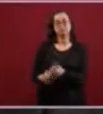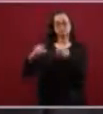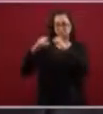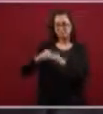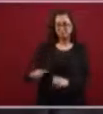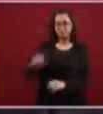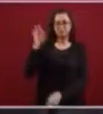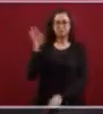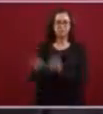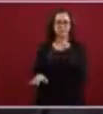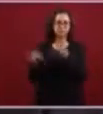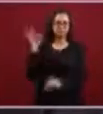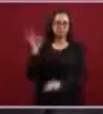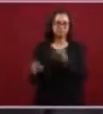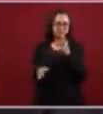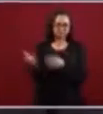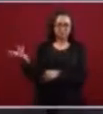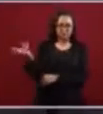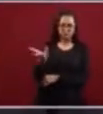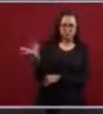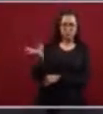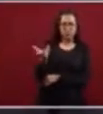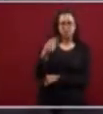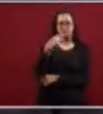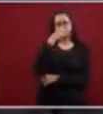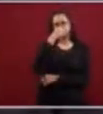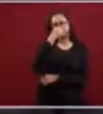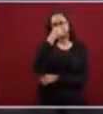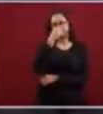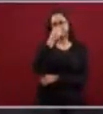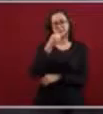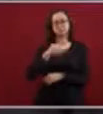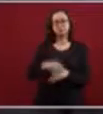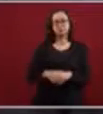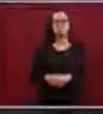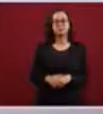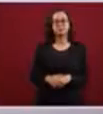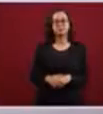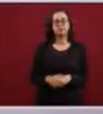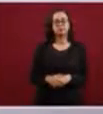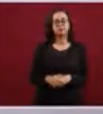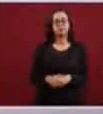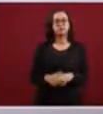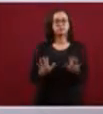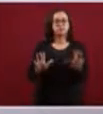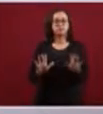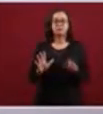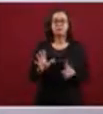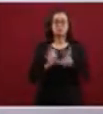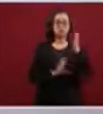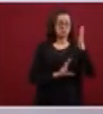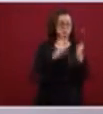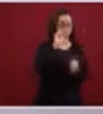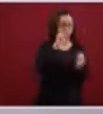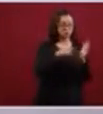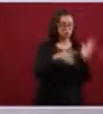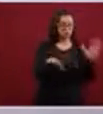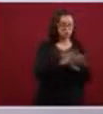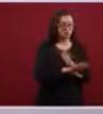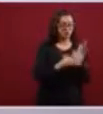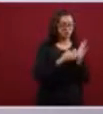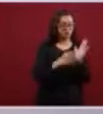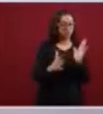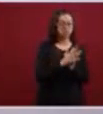mismo Poder Judicial, que no sea a partir de una reforma constitucional en